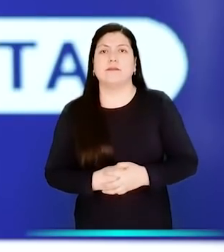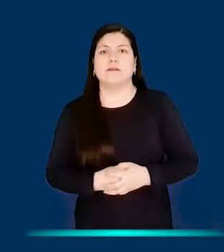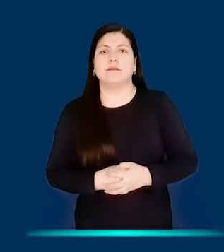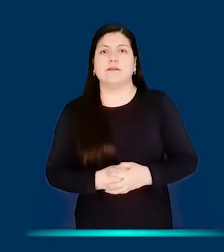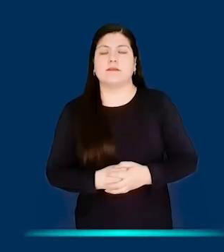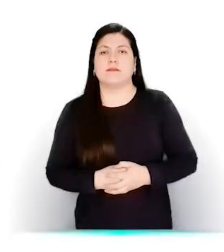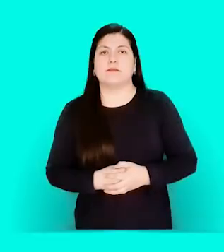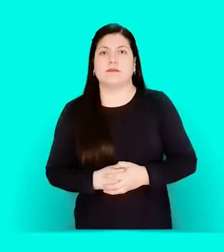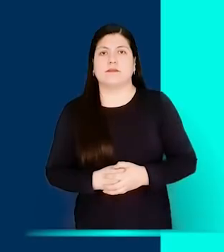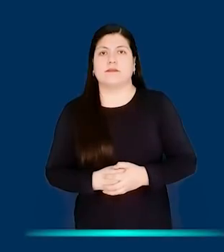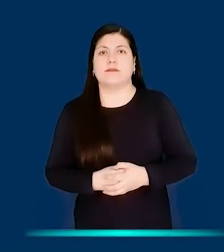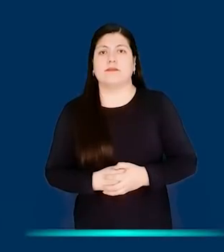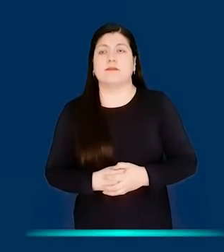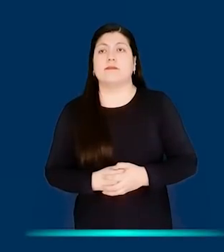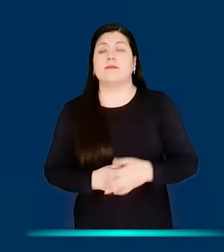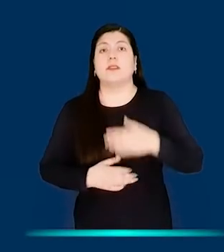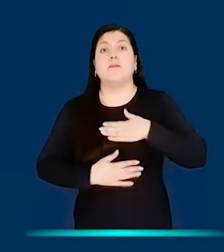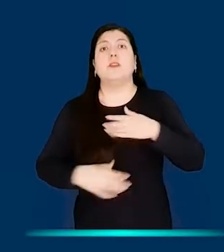Electoral.